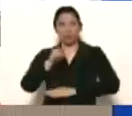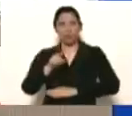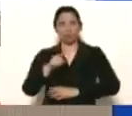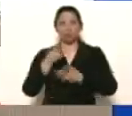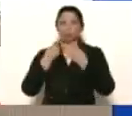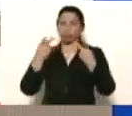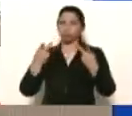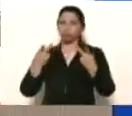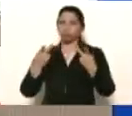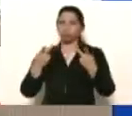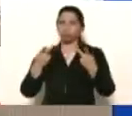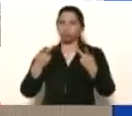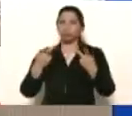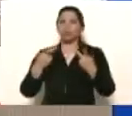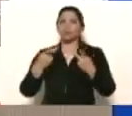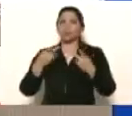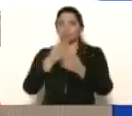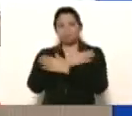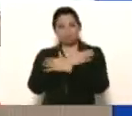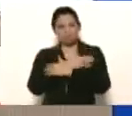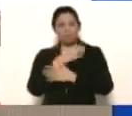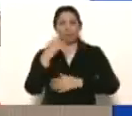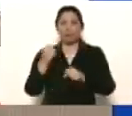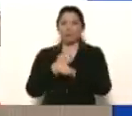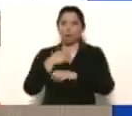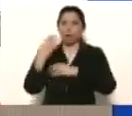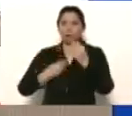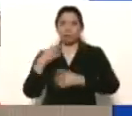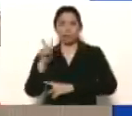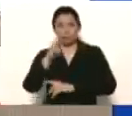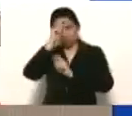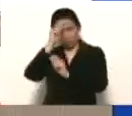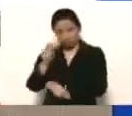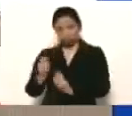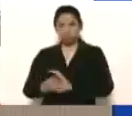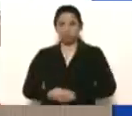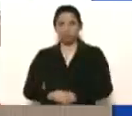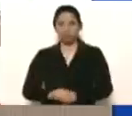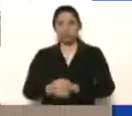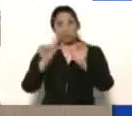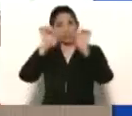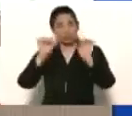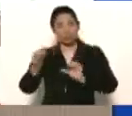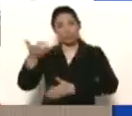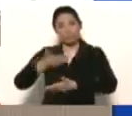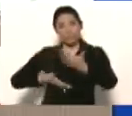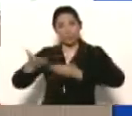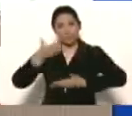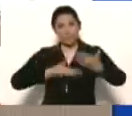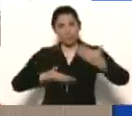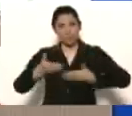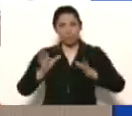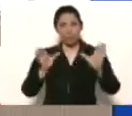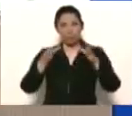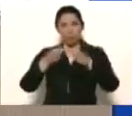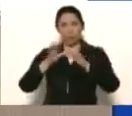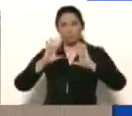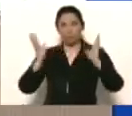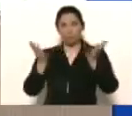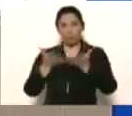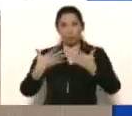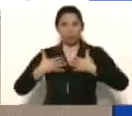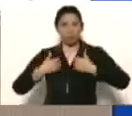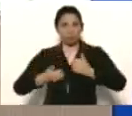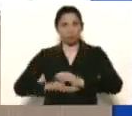el trabajo que viene realizando venezuela que está siendo reconocido por el sistema multilateral y por la organización mundial